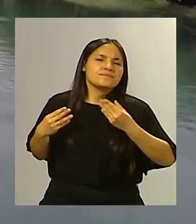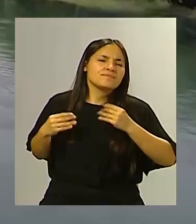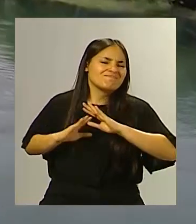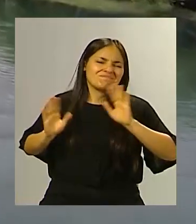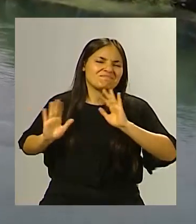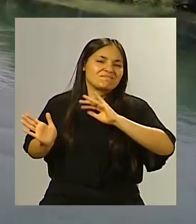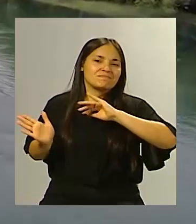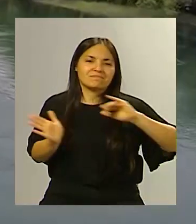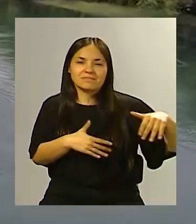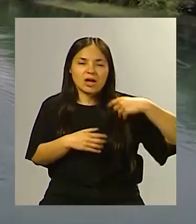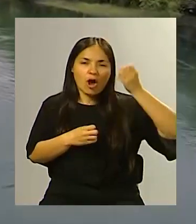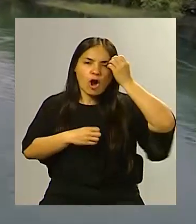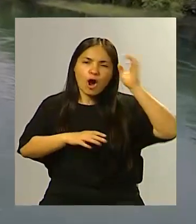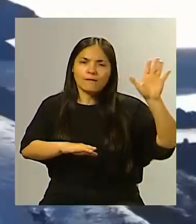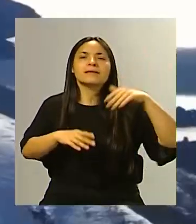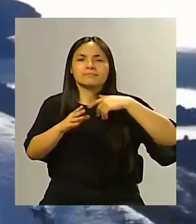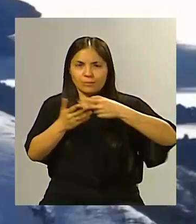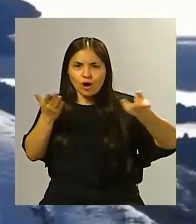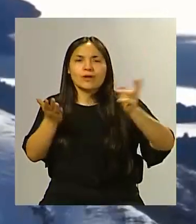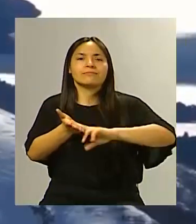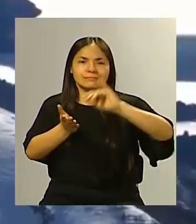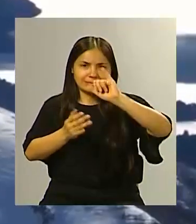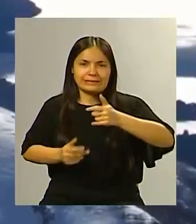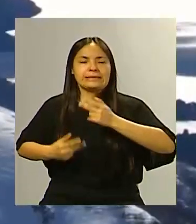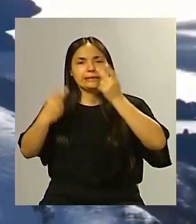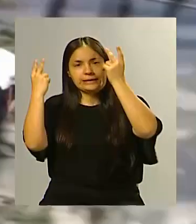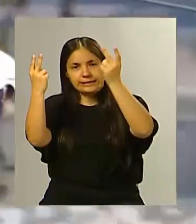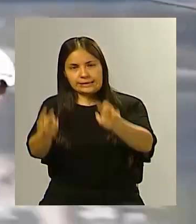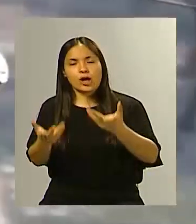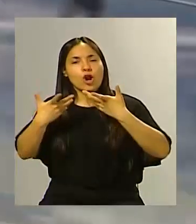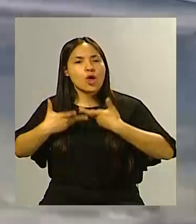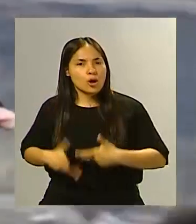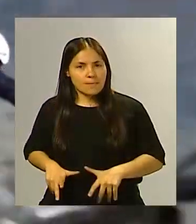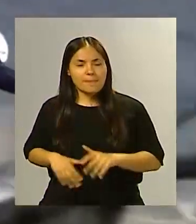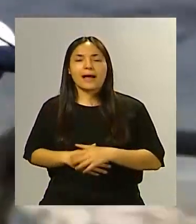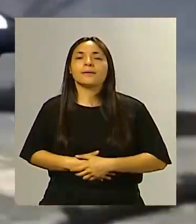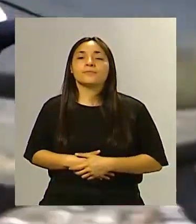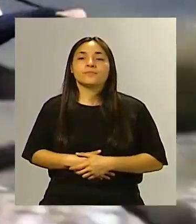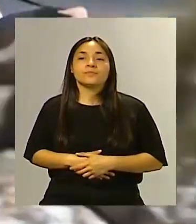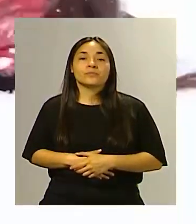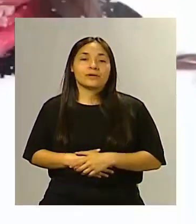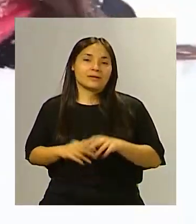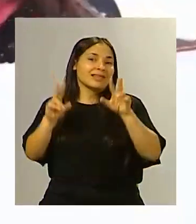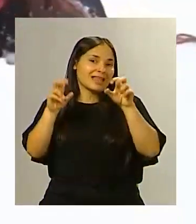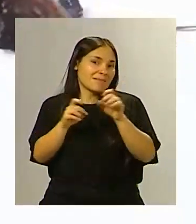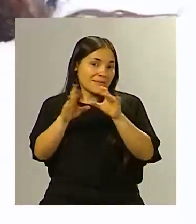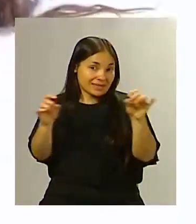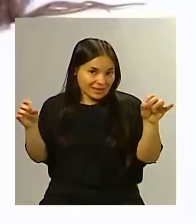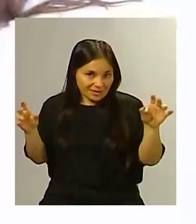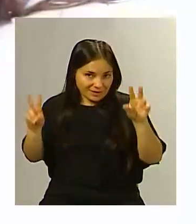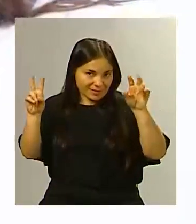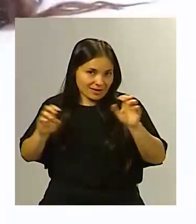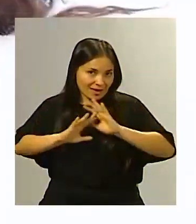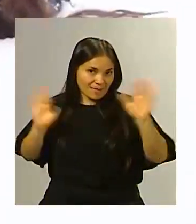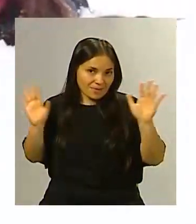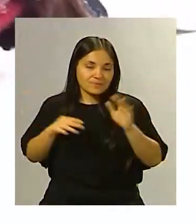pandemia de la cabeza, sí. Y hemos vuelto a empezar ya un poco más con normalidad, en cuanto, siempre hablando de pandemia, hoy por